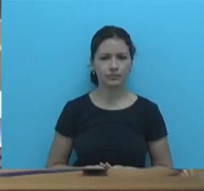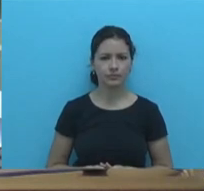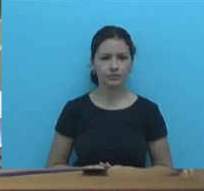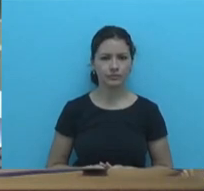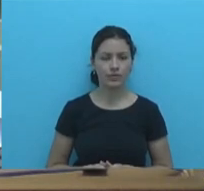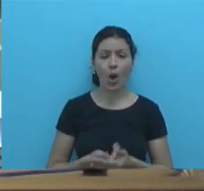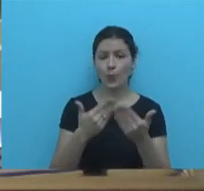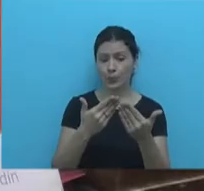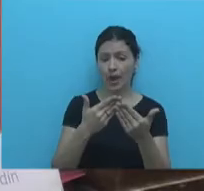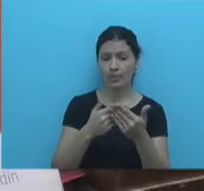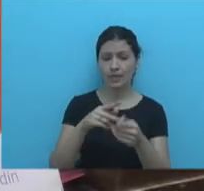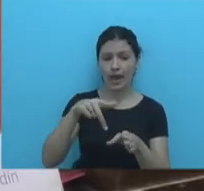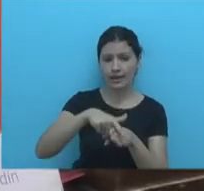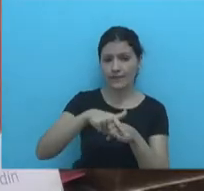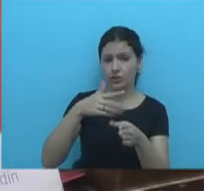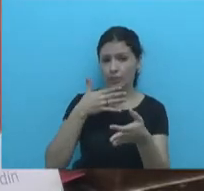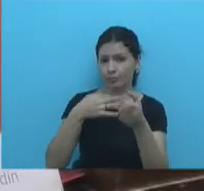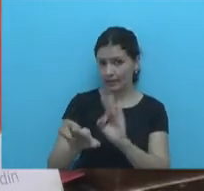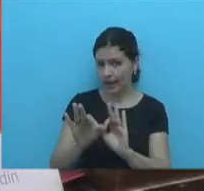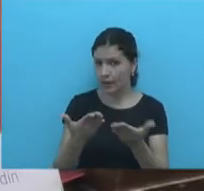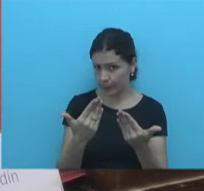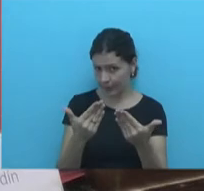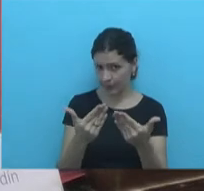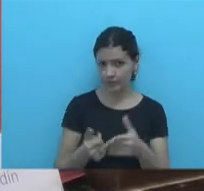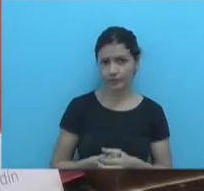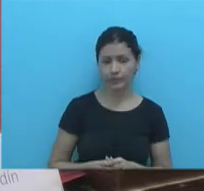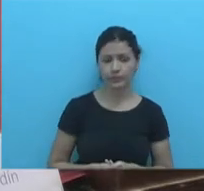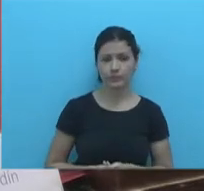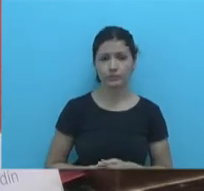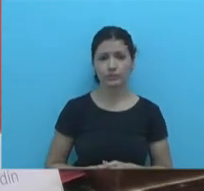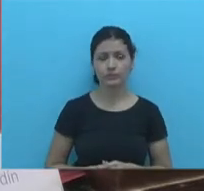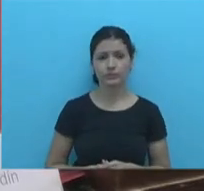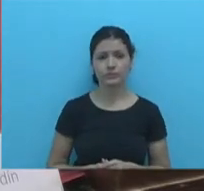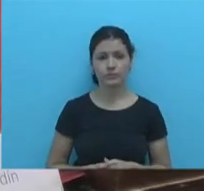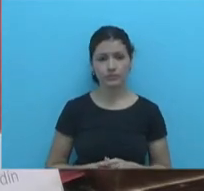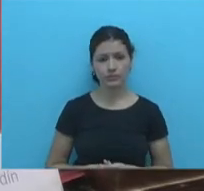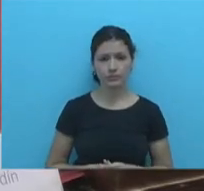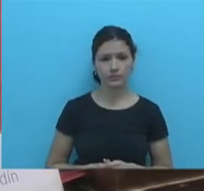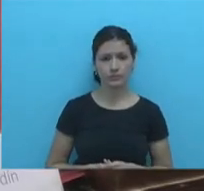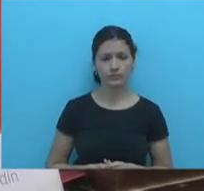rematado. Entonces así también ingresaría dinero al Estado.